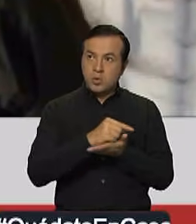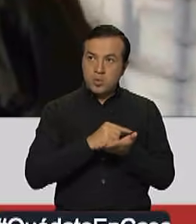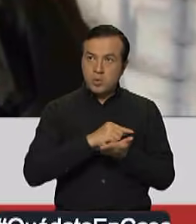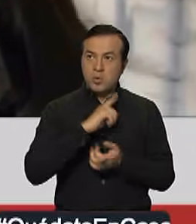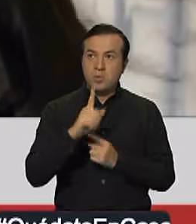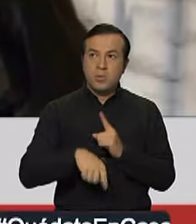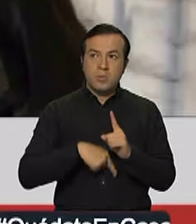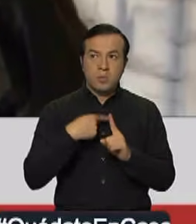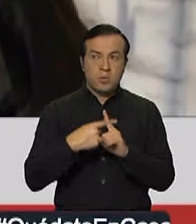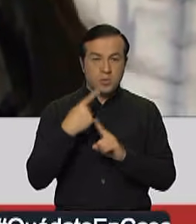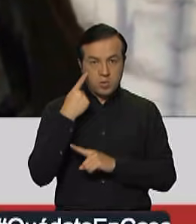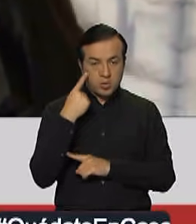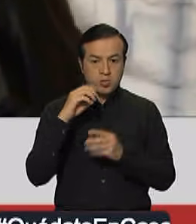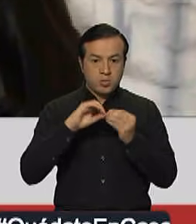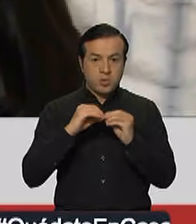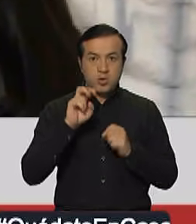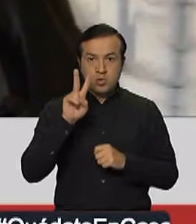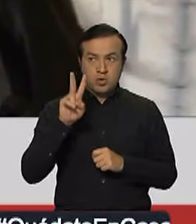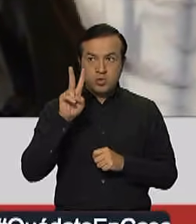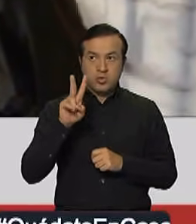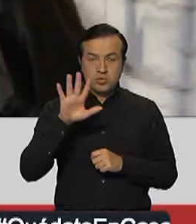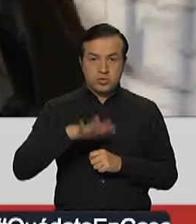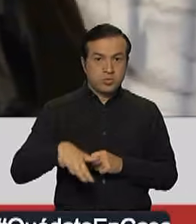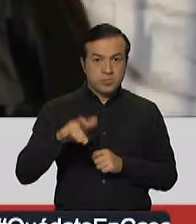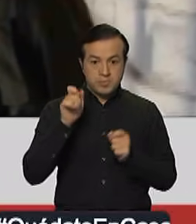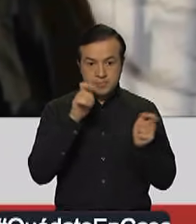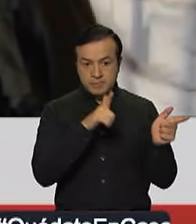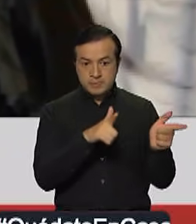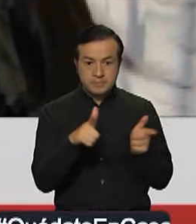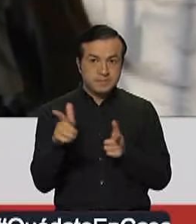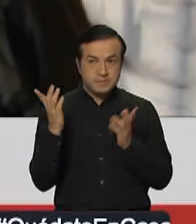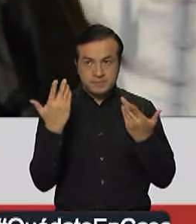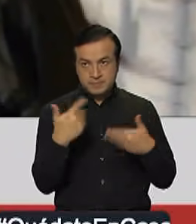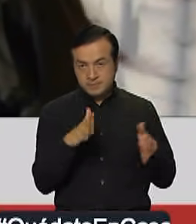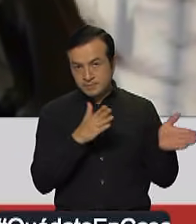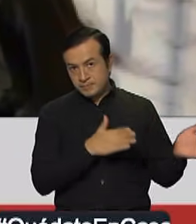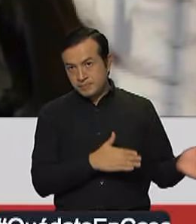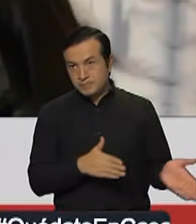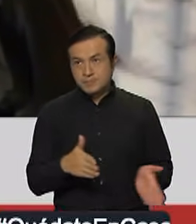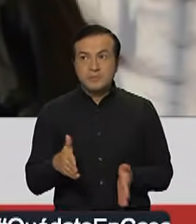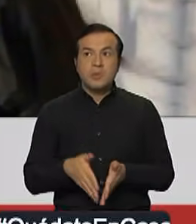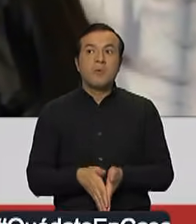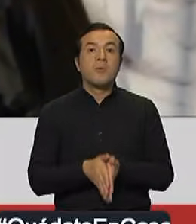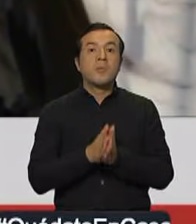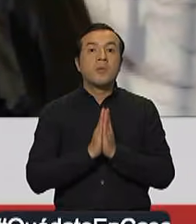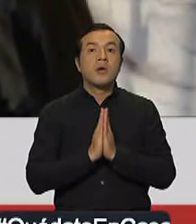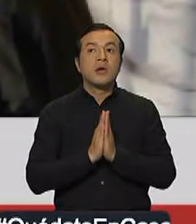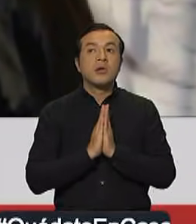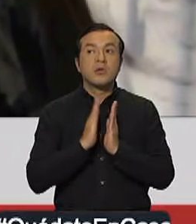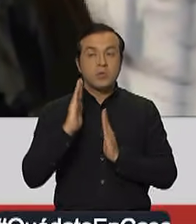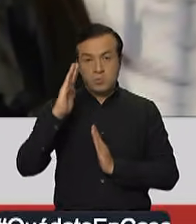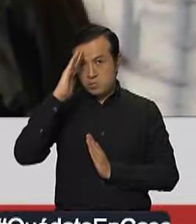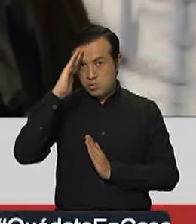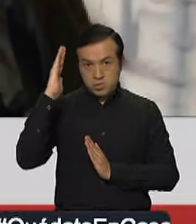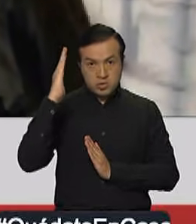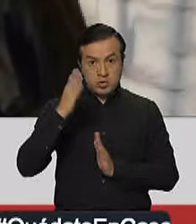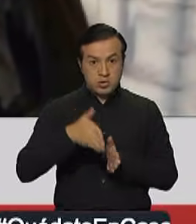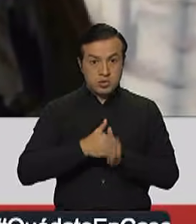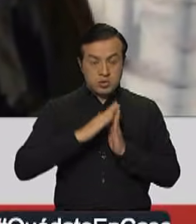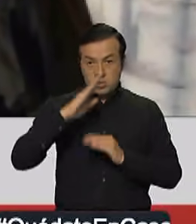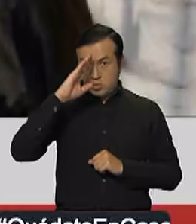Comando Operacional Número 2 Occidental, se ha previsto, a pedido de la policía,